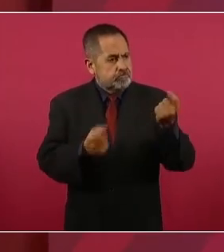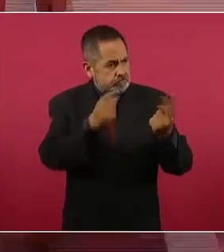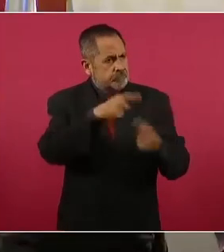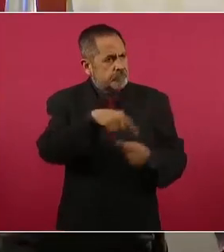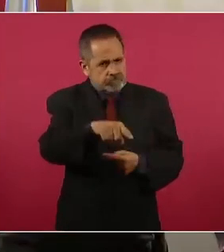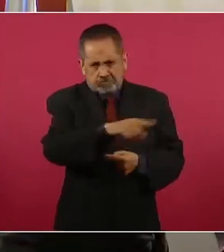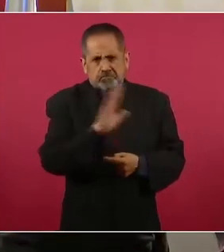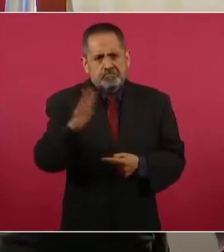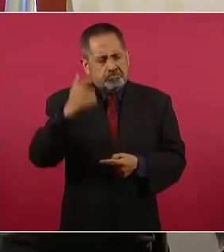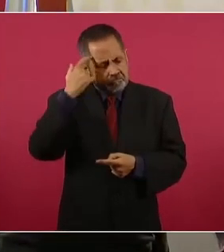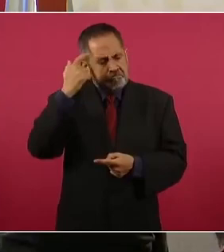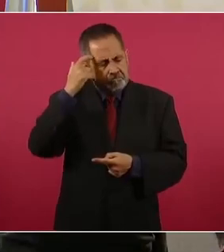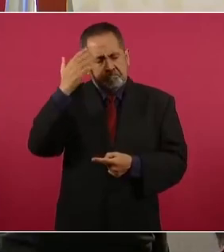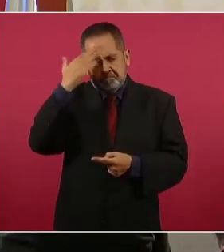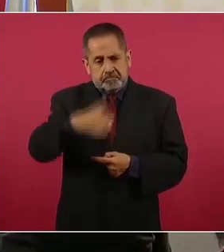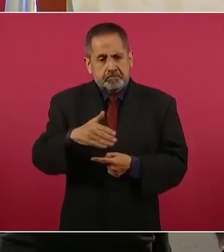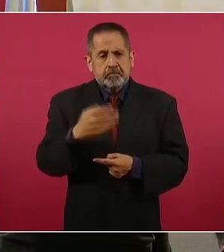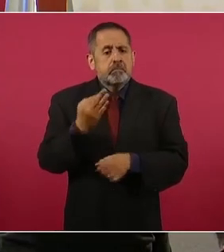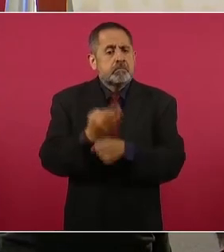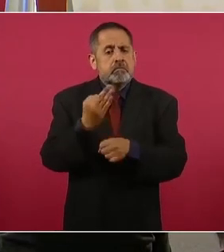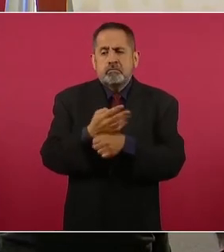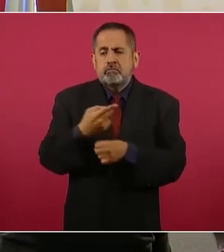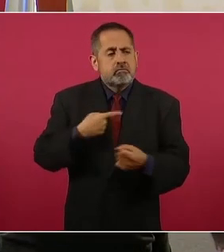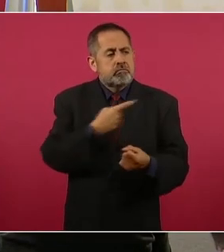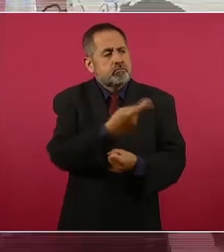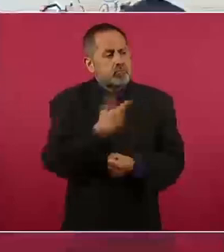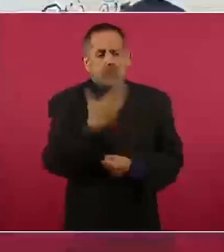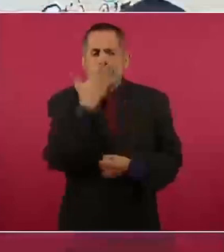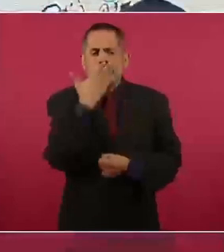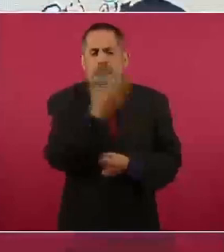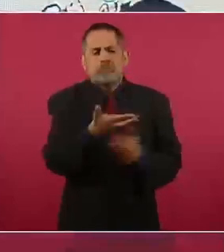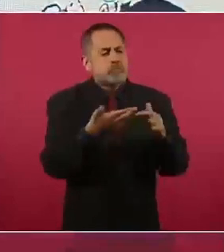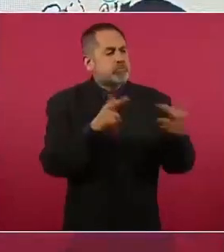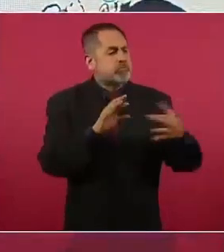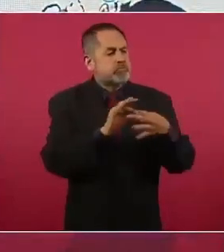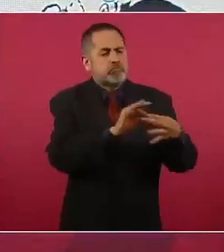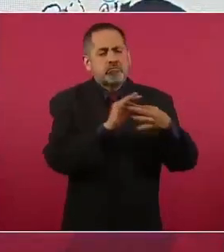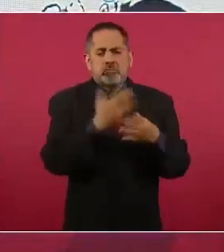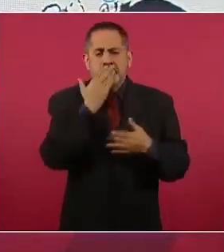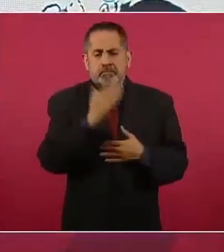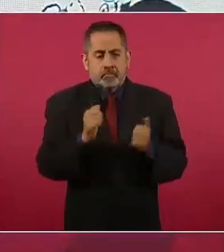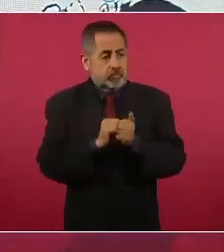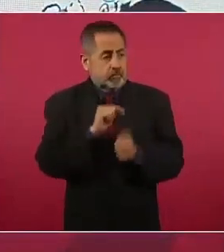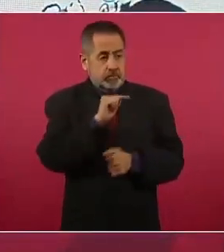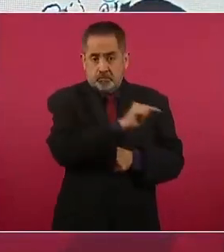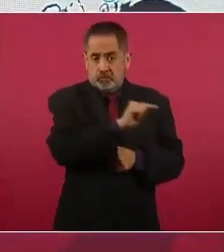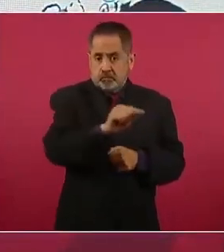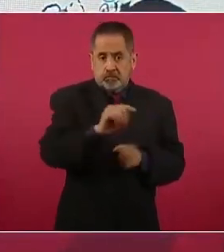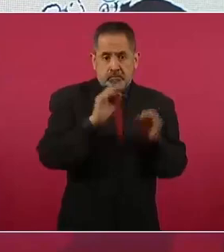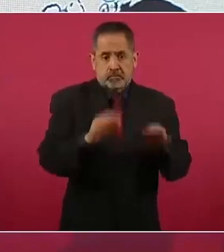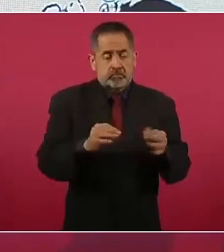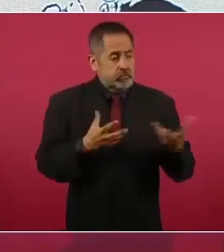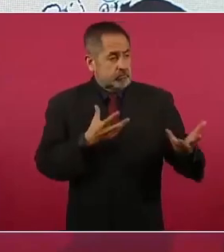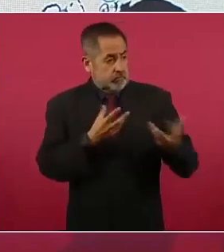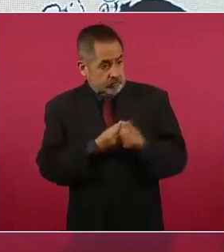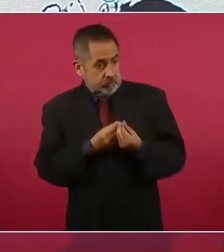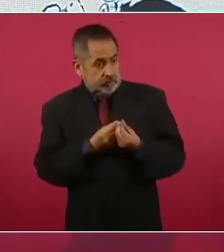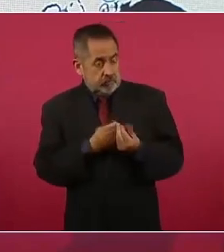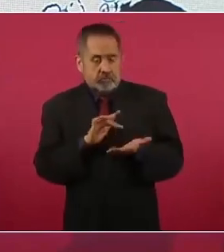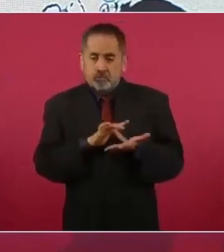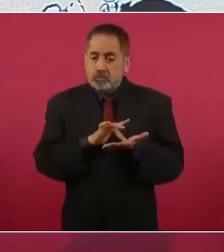y por eso llevamos muy buena relación, pues con ellos hemos